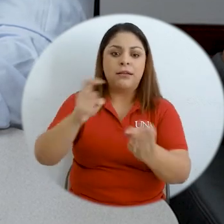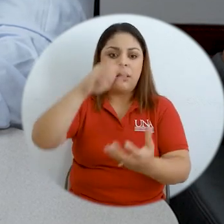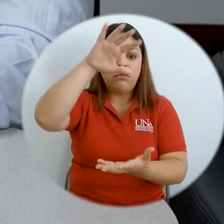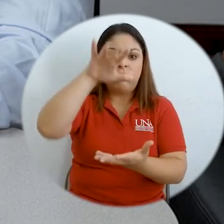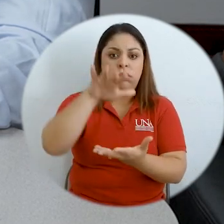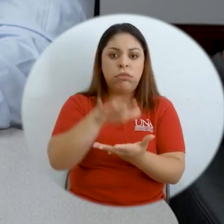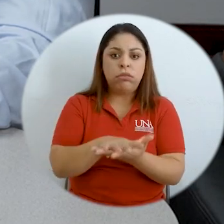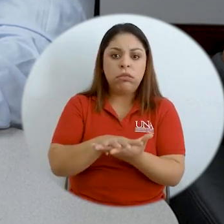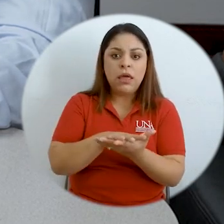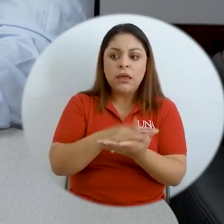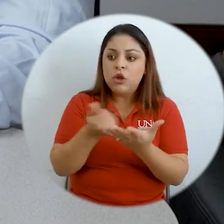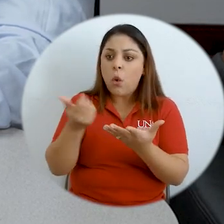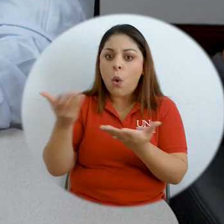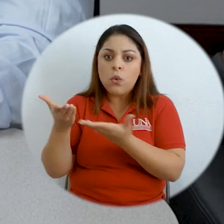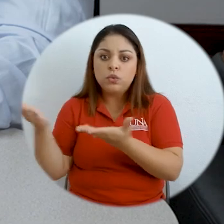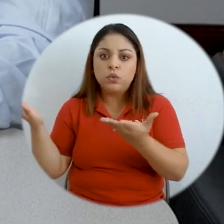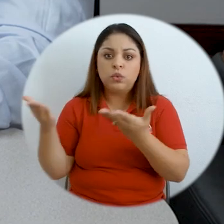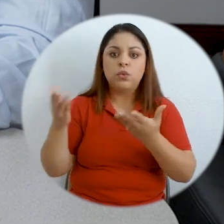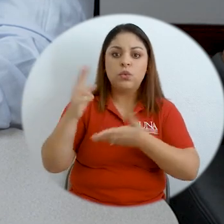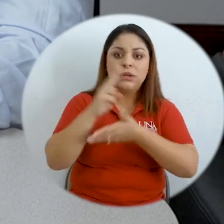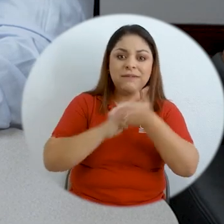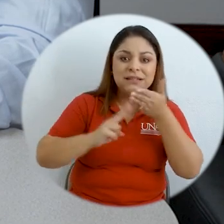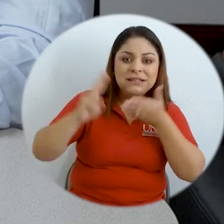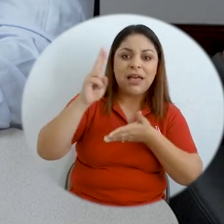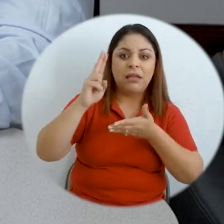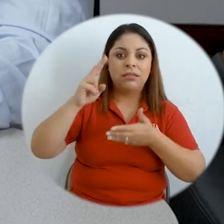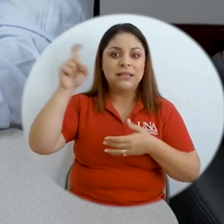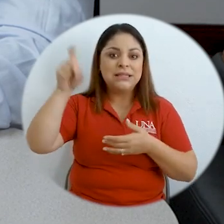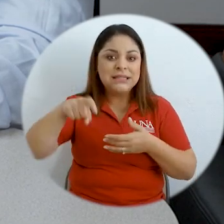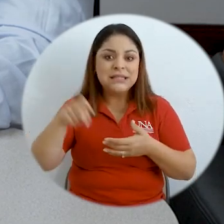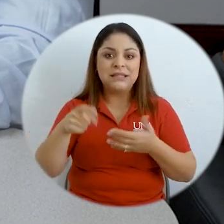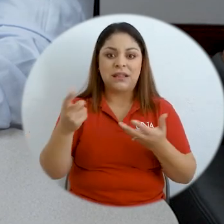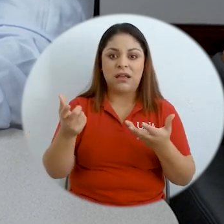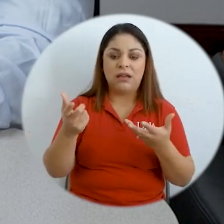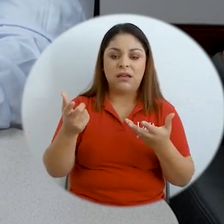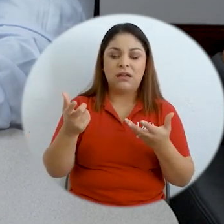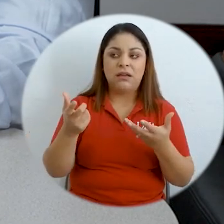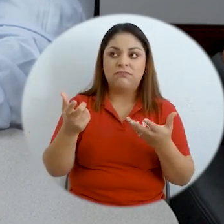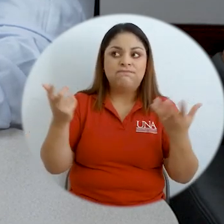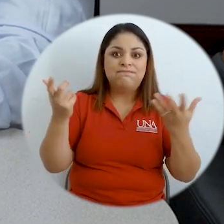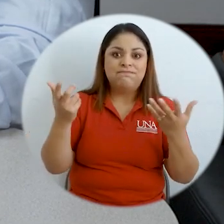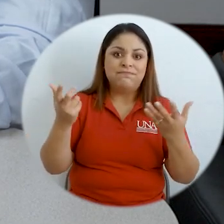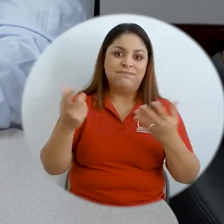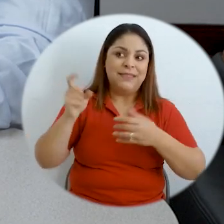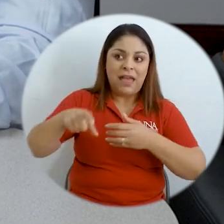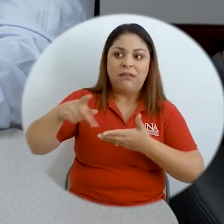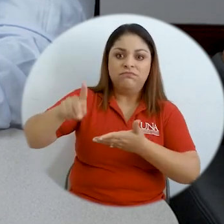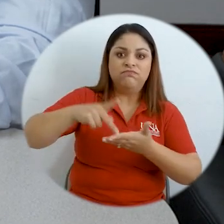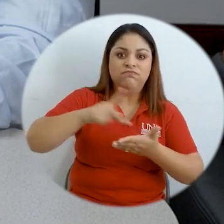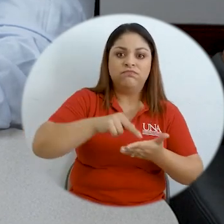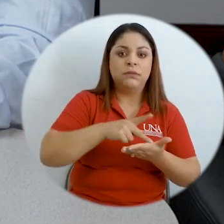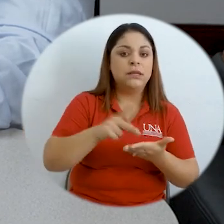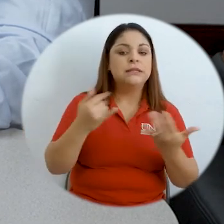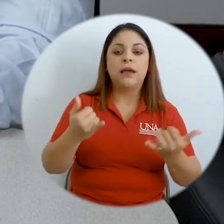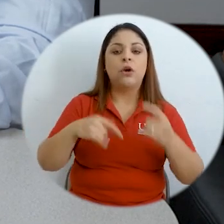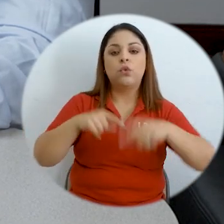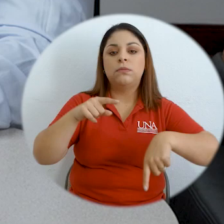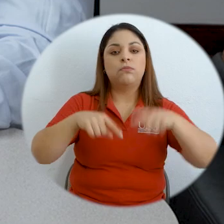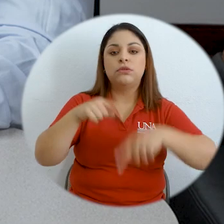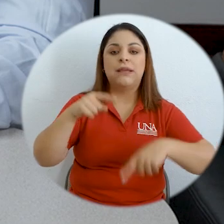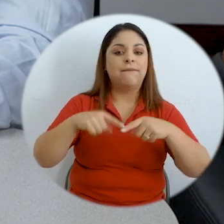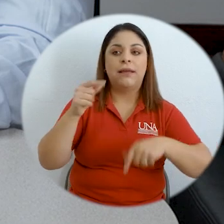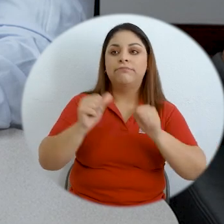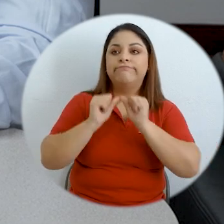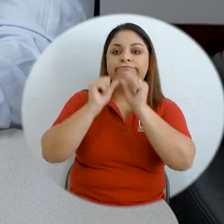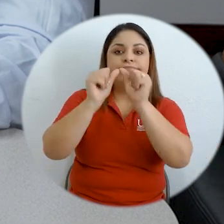y el resto de los recursos que la universidad ordinariamente tiene que sufragar, ya no es